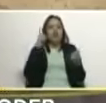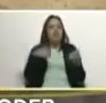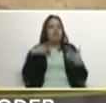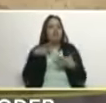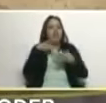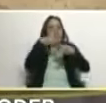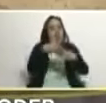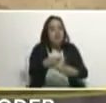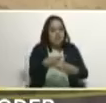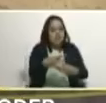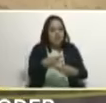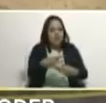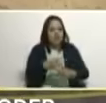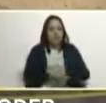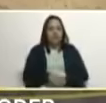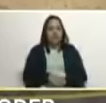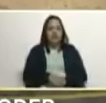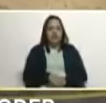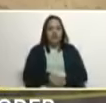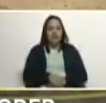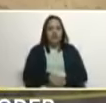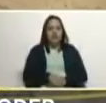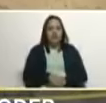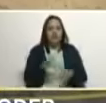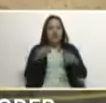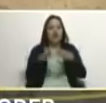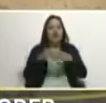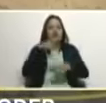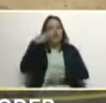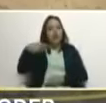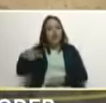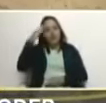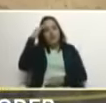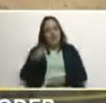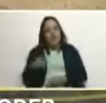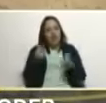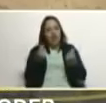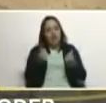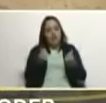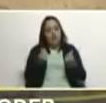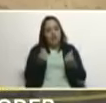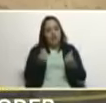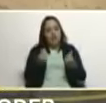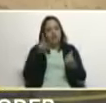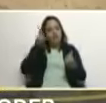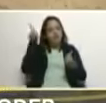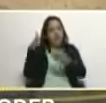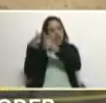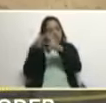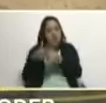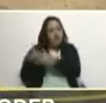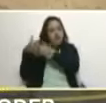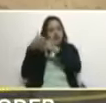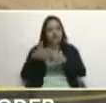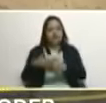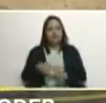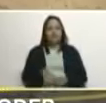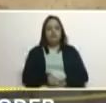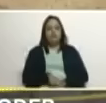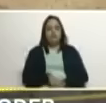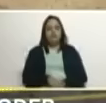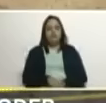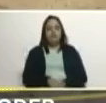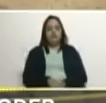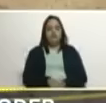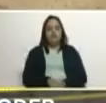intereses del poder político, militar y económico del imperio estadounidense.